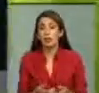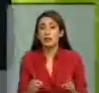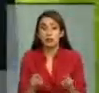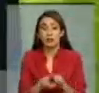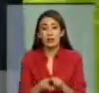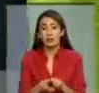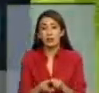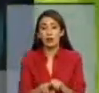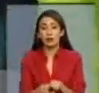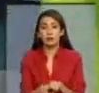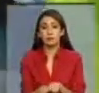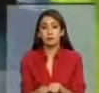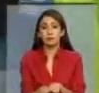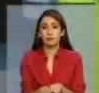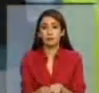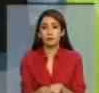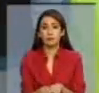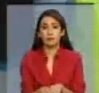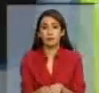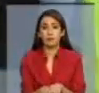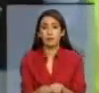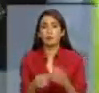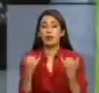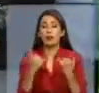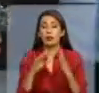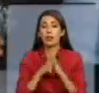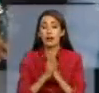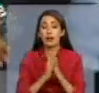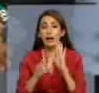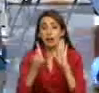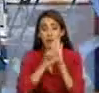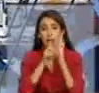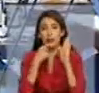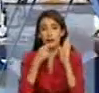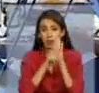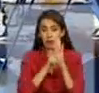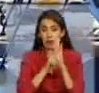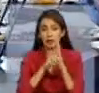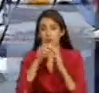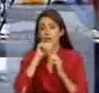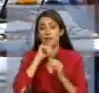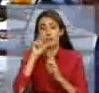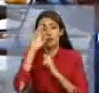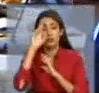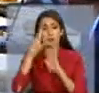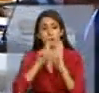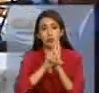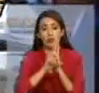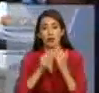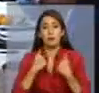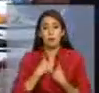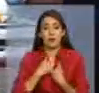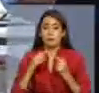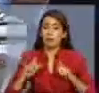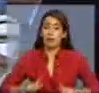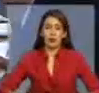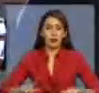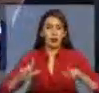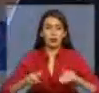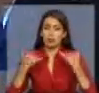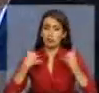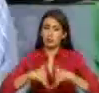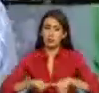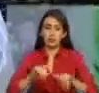cambio el régimen orgánico de Alianza País. Concluyó reiterando que para él, Lenín Moreno sigue siendo presidente de